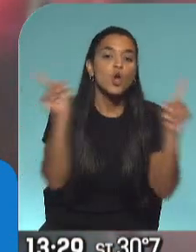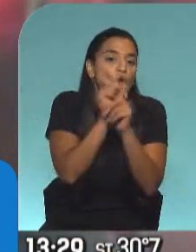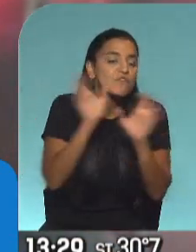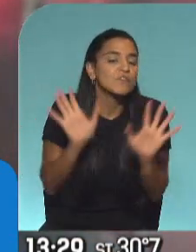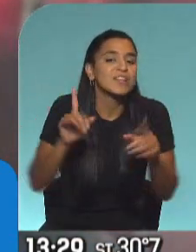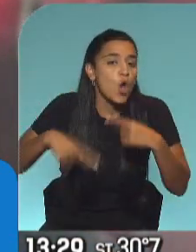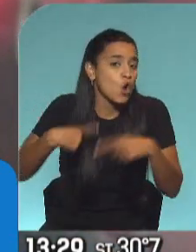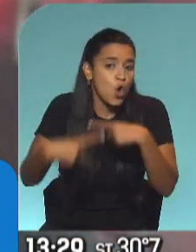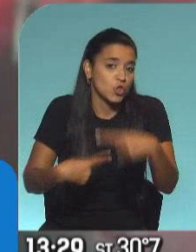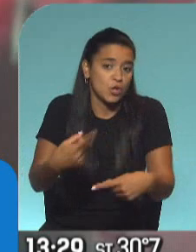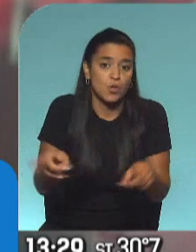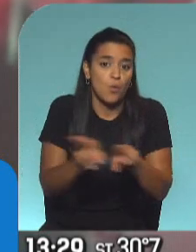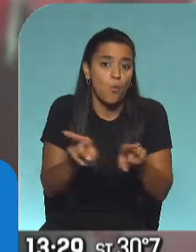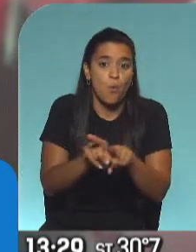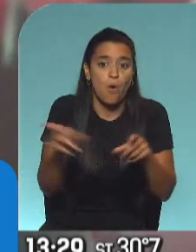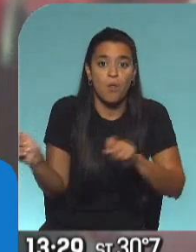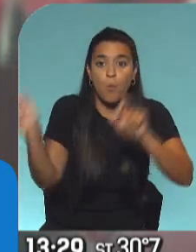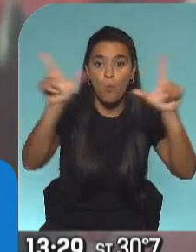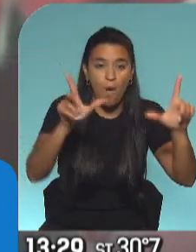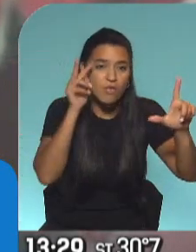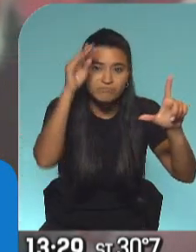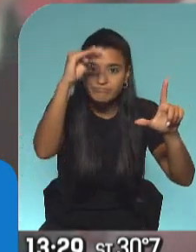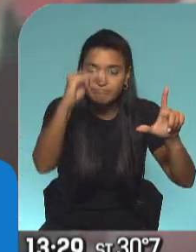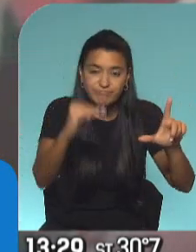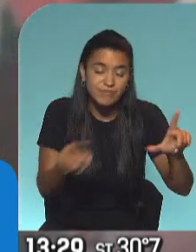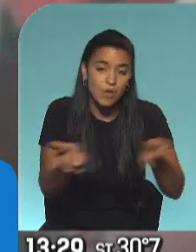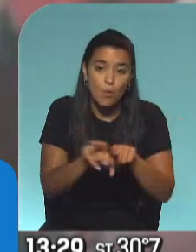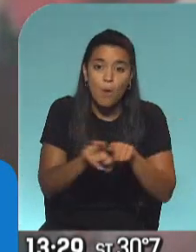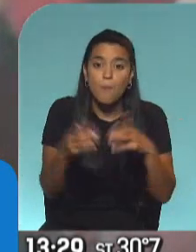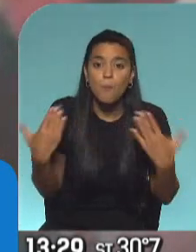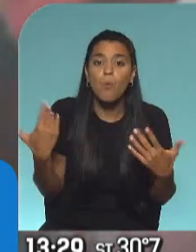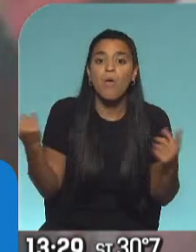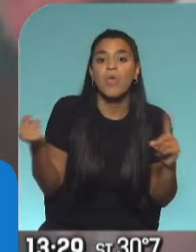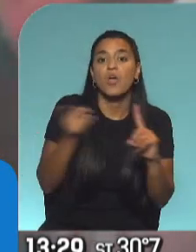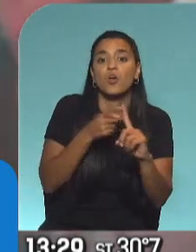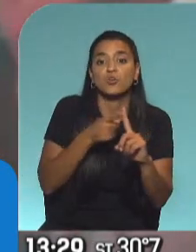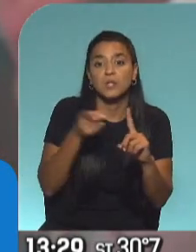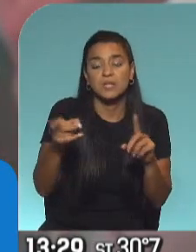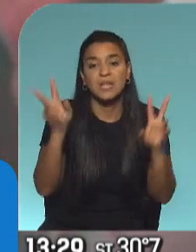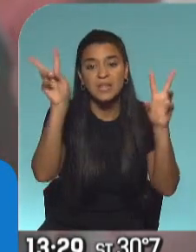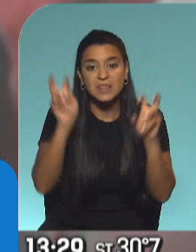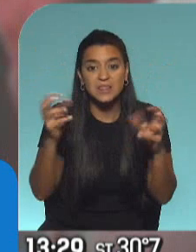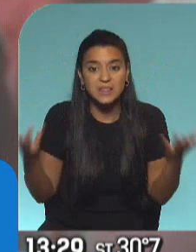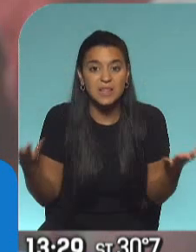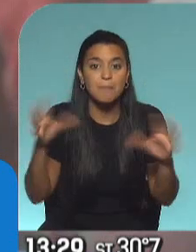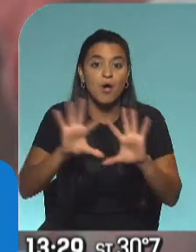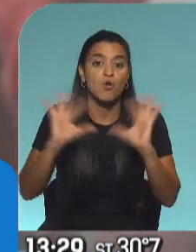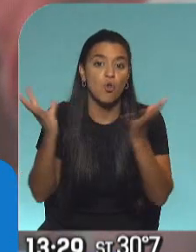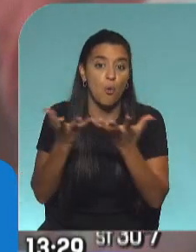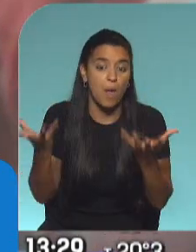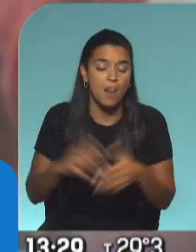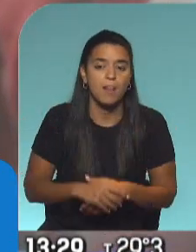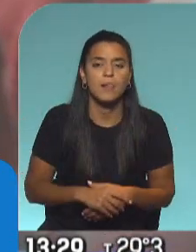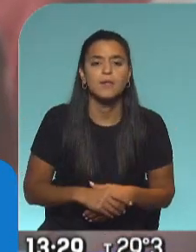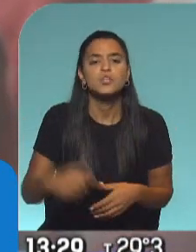así como bien aclararon en los cuadros sobre las posibilidades de acercamiento sobre temas más globales, ¿no es cierto?